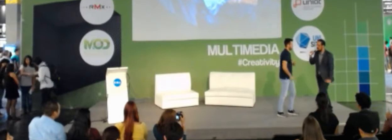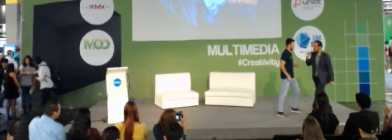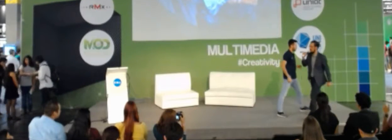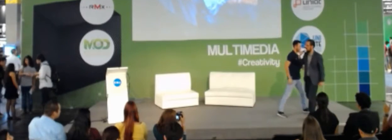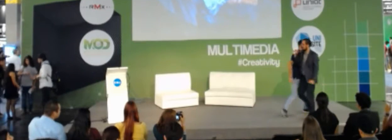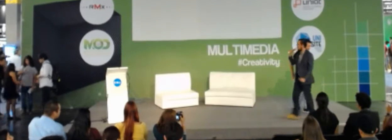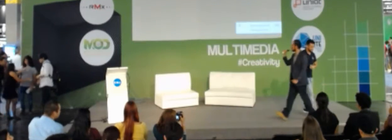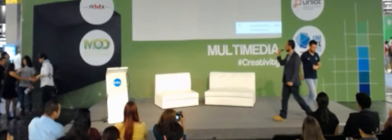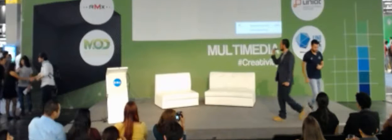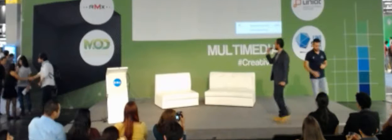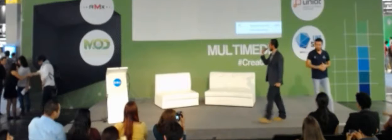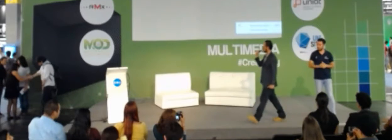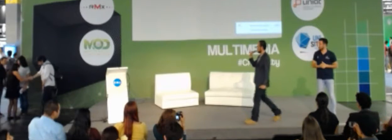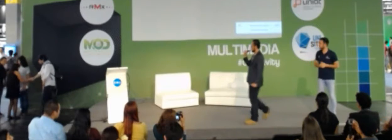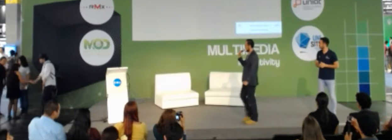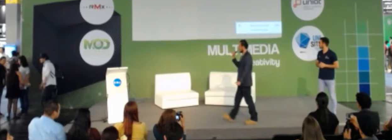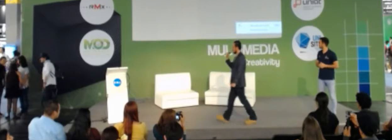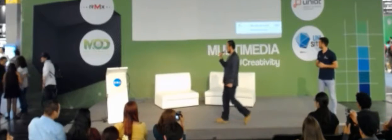Titulado Juventud Sorda.